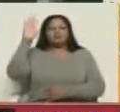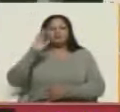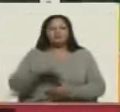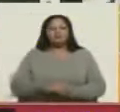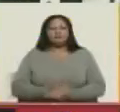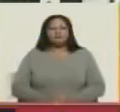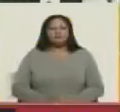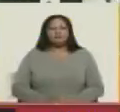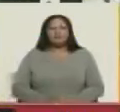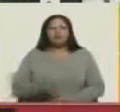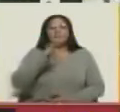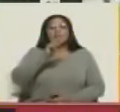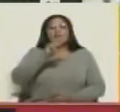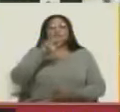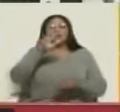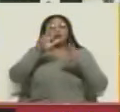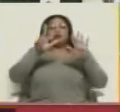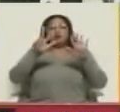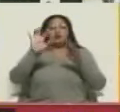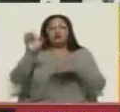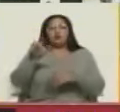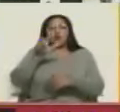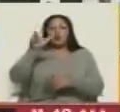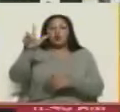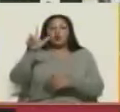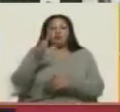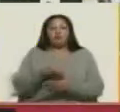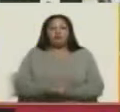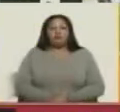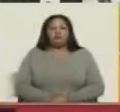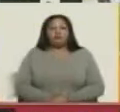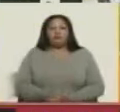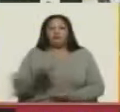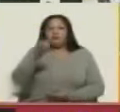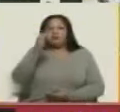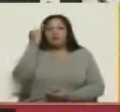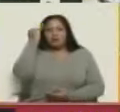julio, 28 de julio. Cayeron por inocente, ¿verdad?